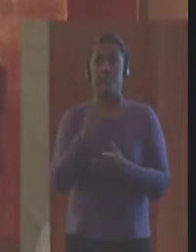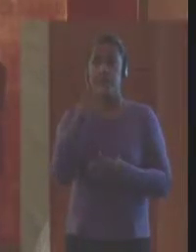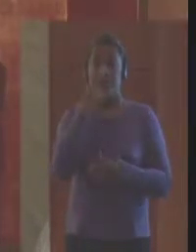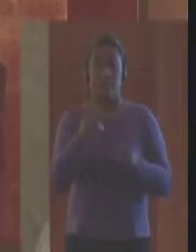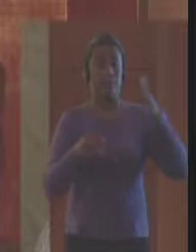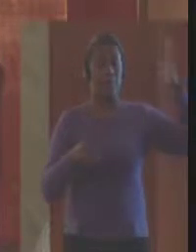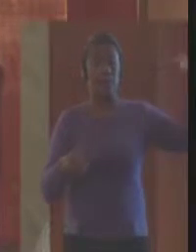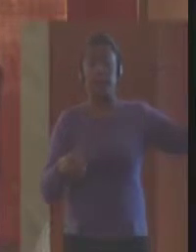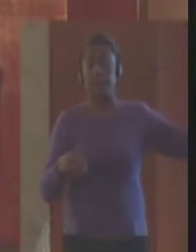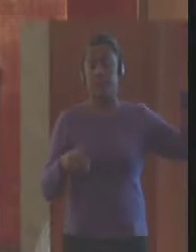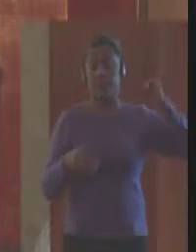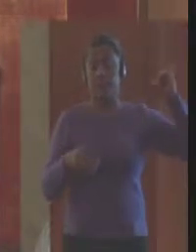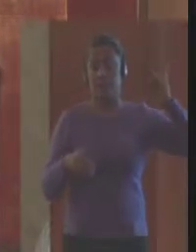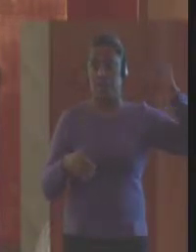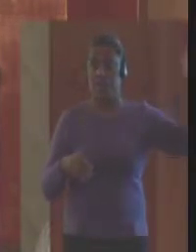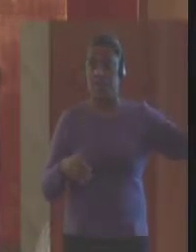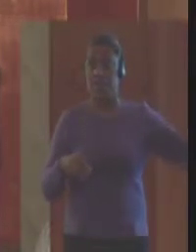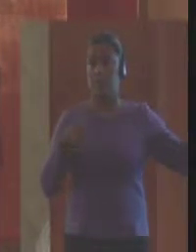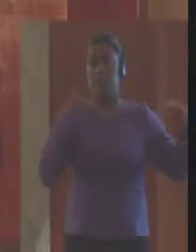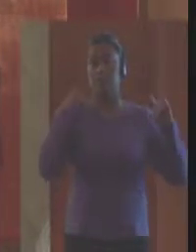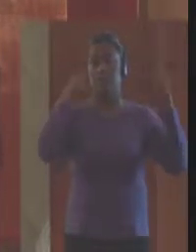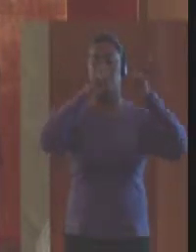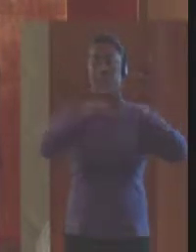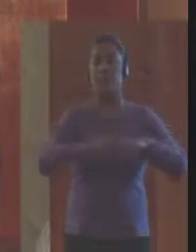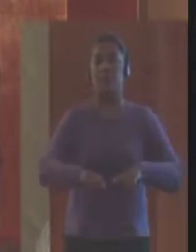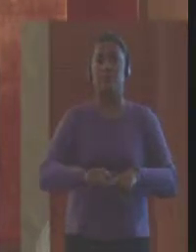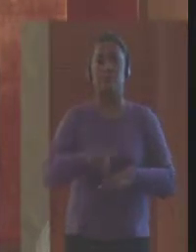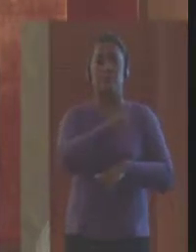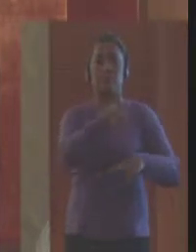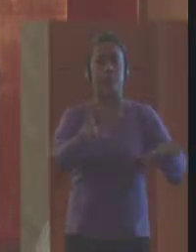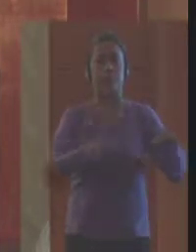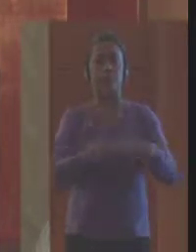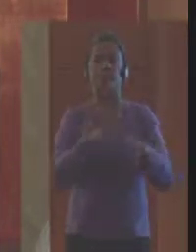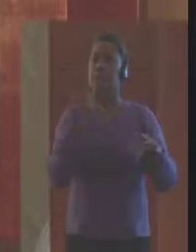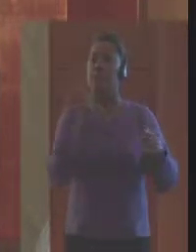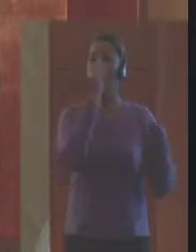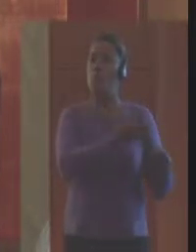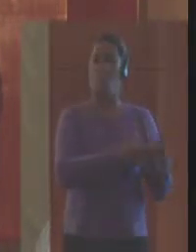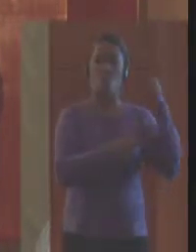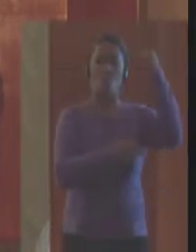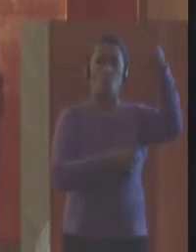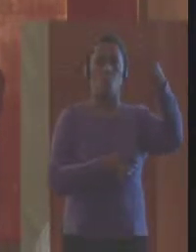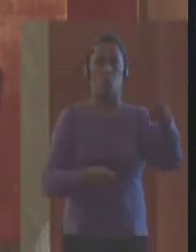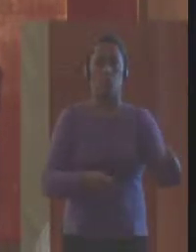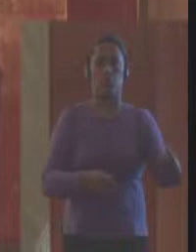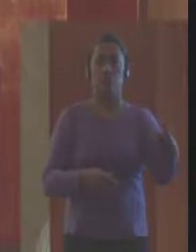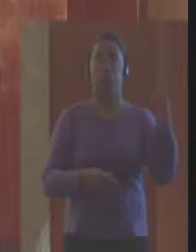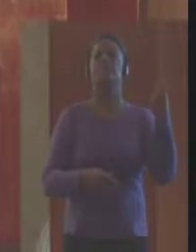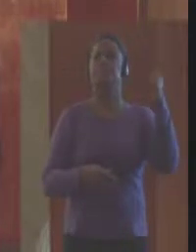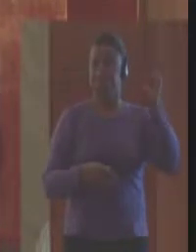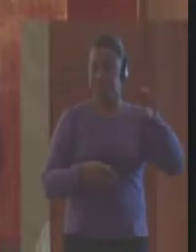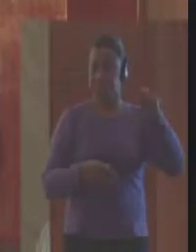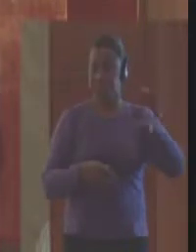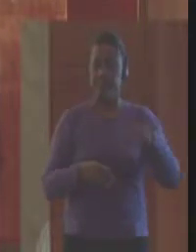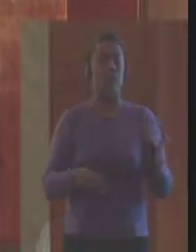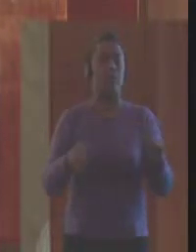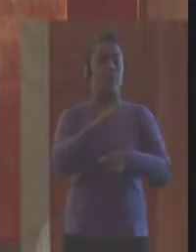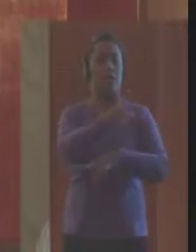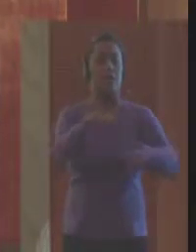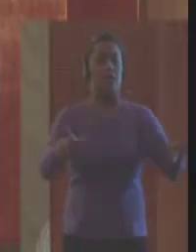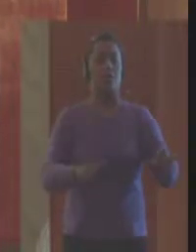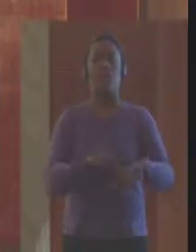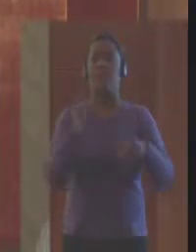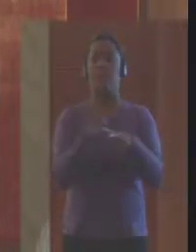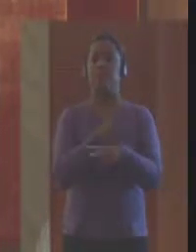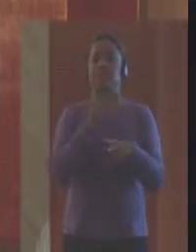izquierda, las zonas de estratos en Colombia le llamamos estrato 1 y 2, coincide exactamente con las zonas de la